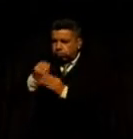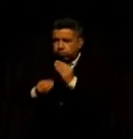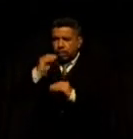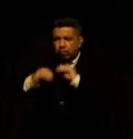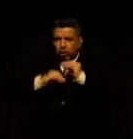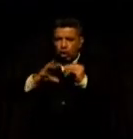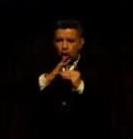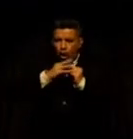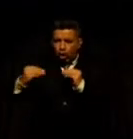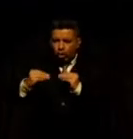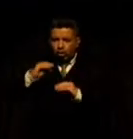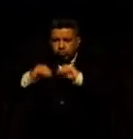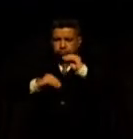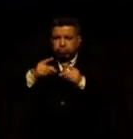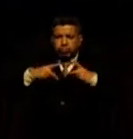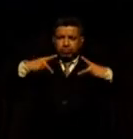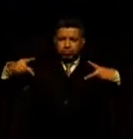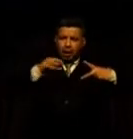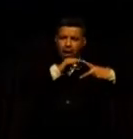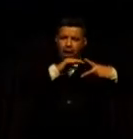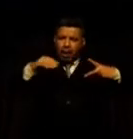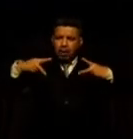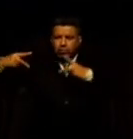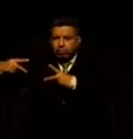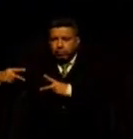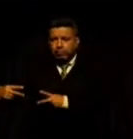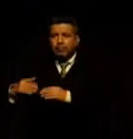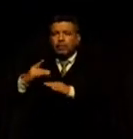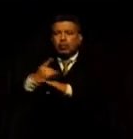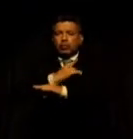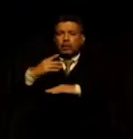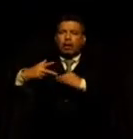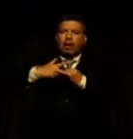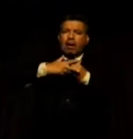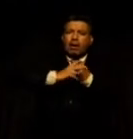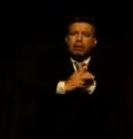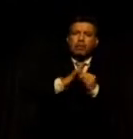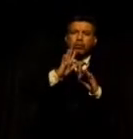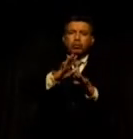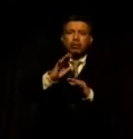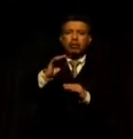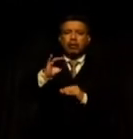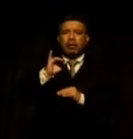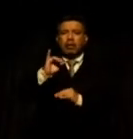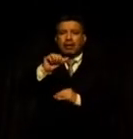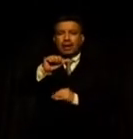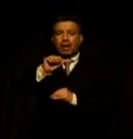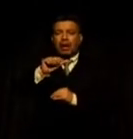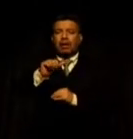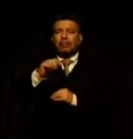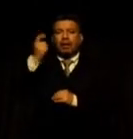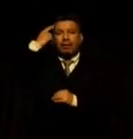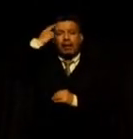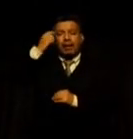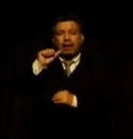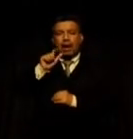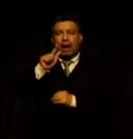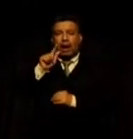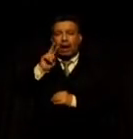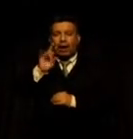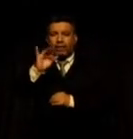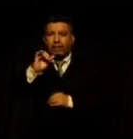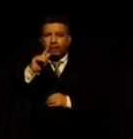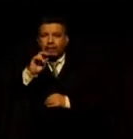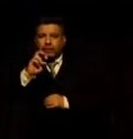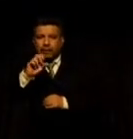haciendo código utilizando herramientas de inteligencia artificial de ciberseguridad para proteger